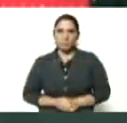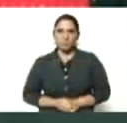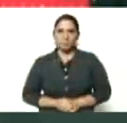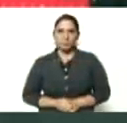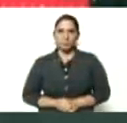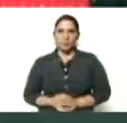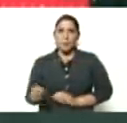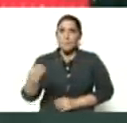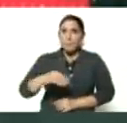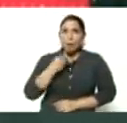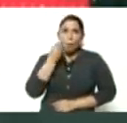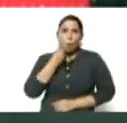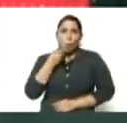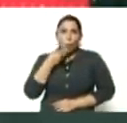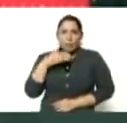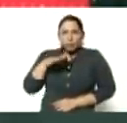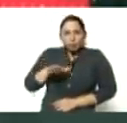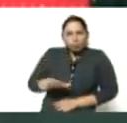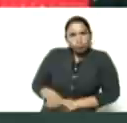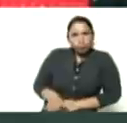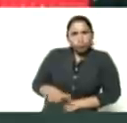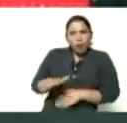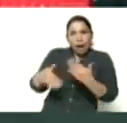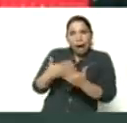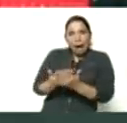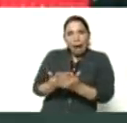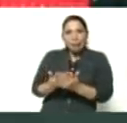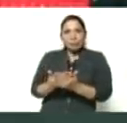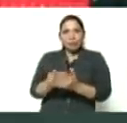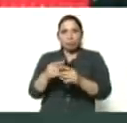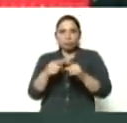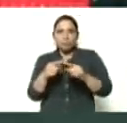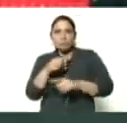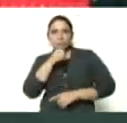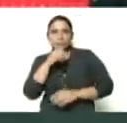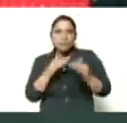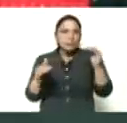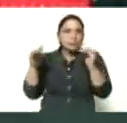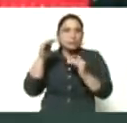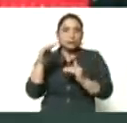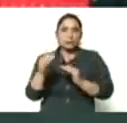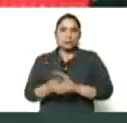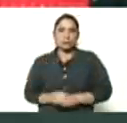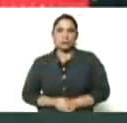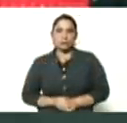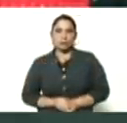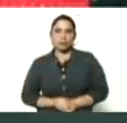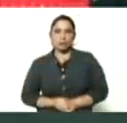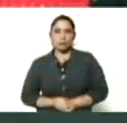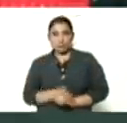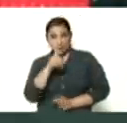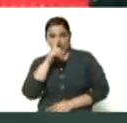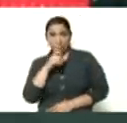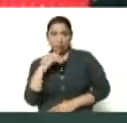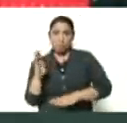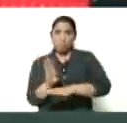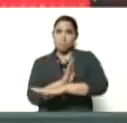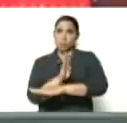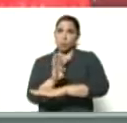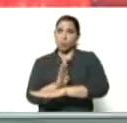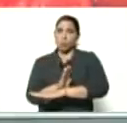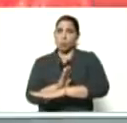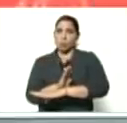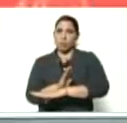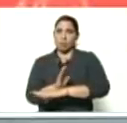Desde los más jovencitos hasta los menos jóvenes. De edad biológica, porque